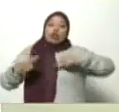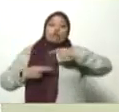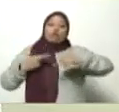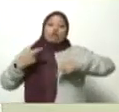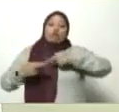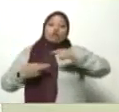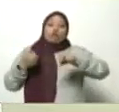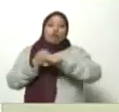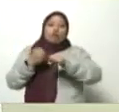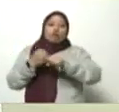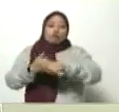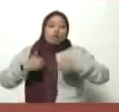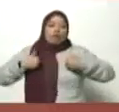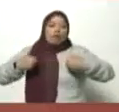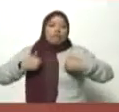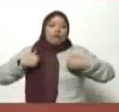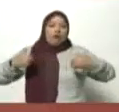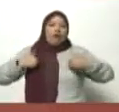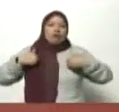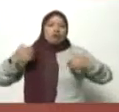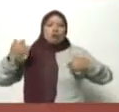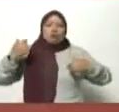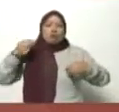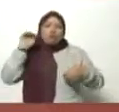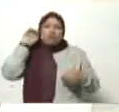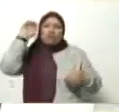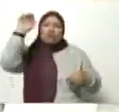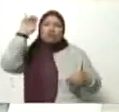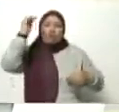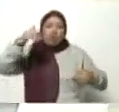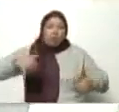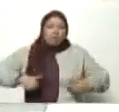aliento, pero larguísimo aliento.